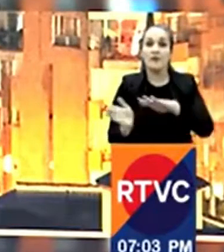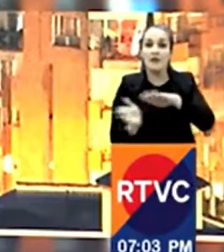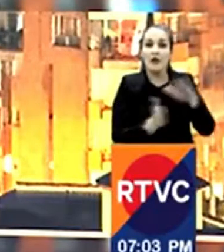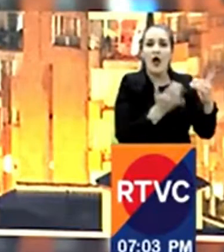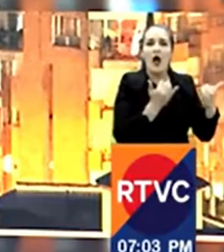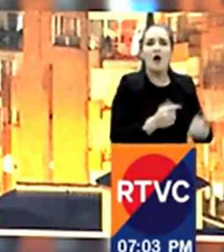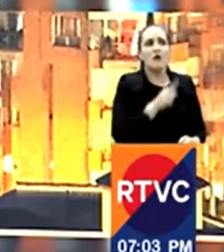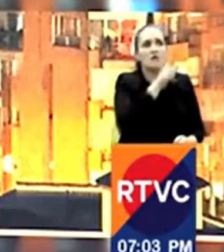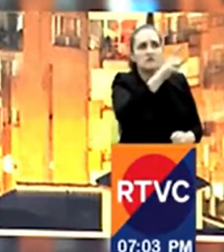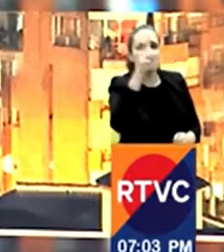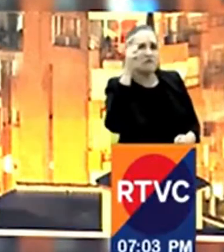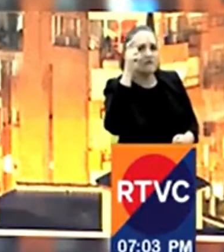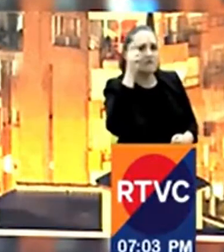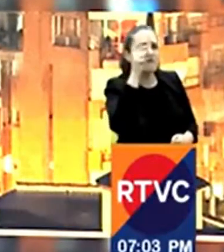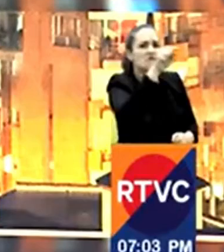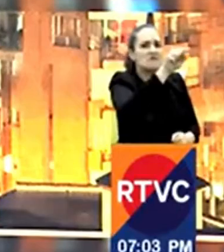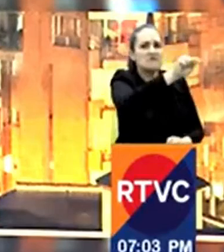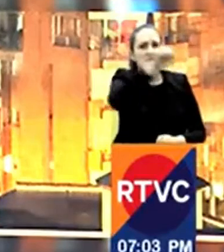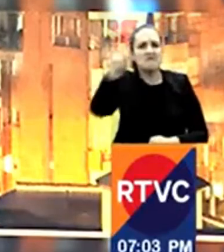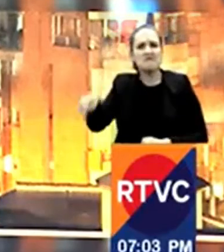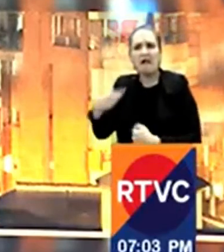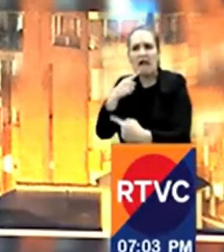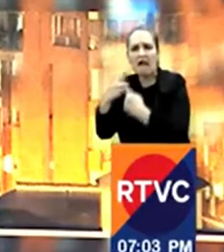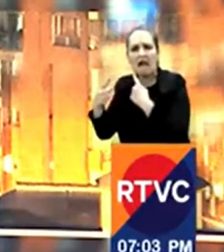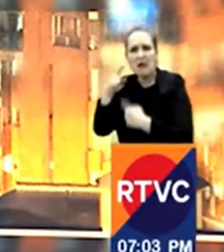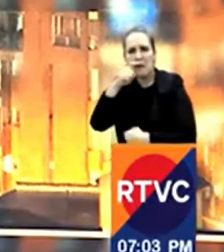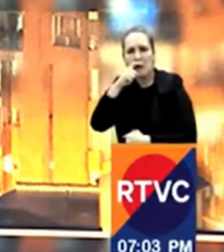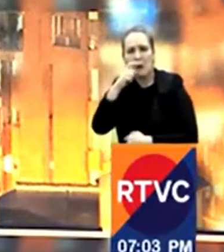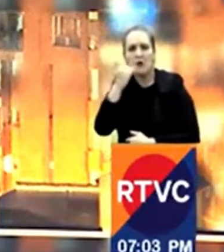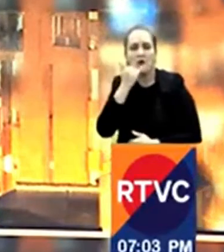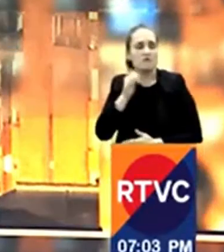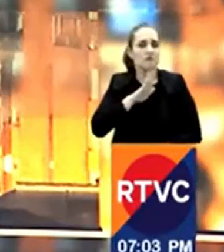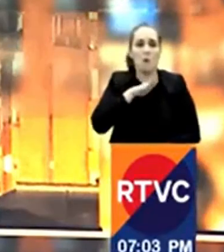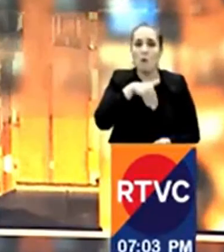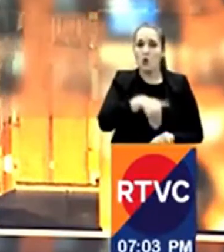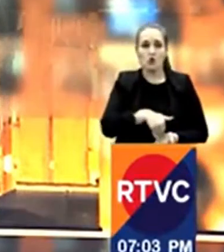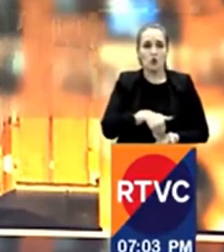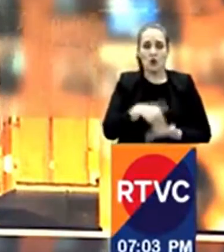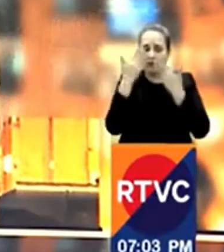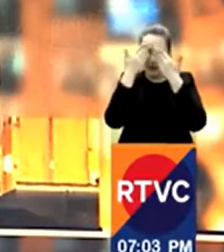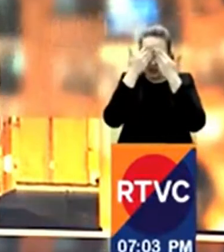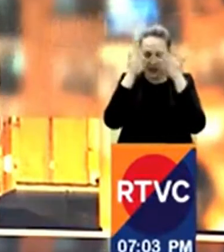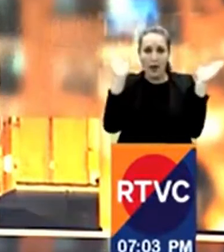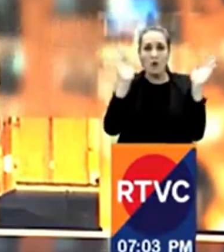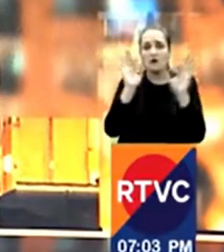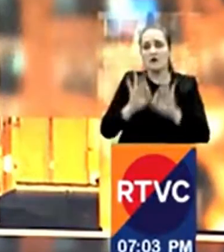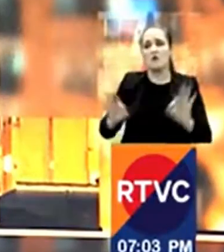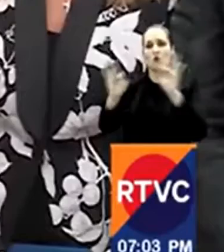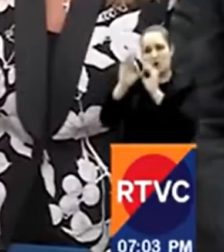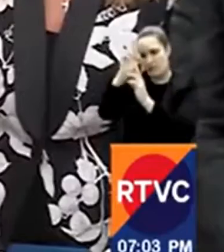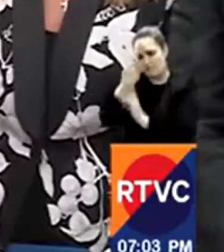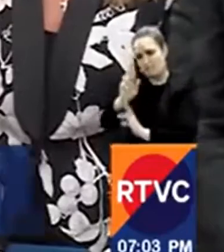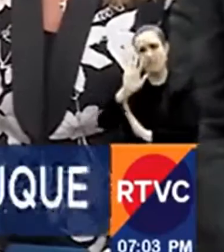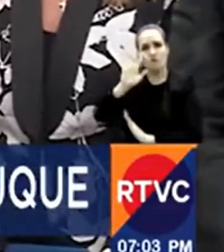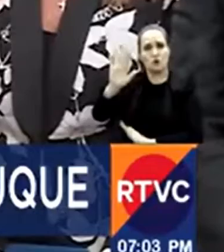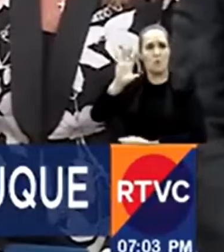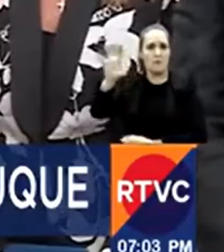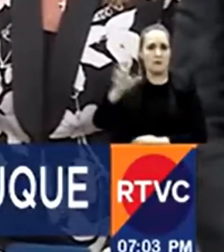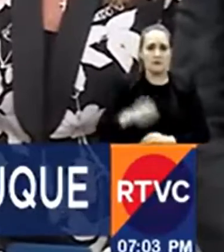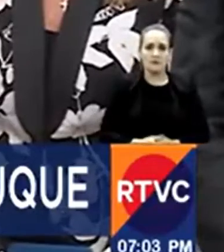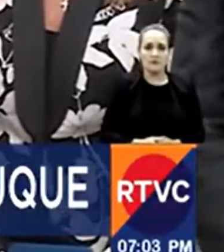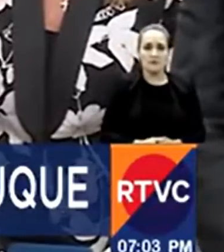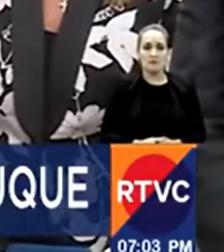Joe Biden con el régimen de Nicolás Maduro. Duque ratificó su postura sobre la democracia en el vecino país. Yo no